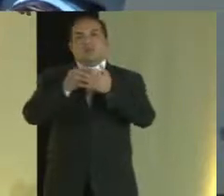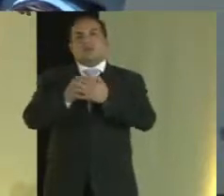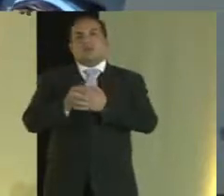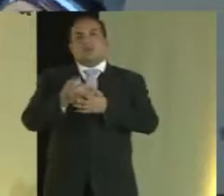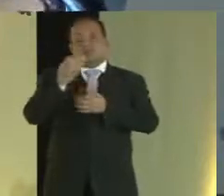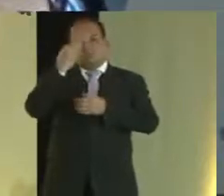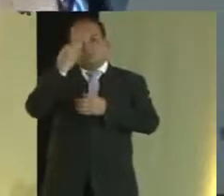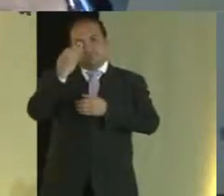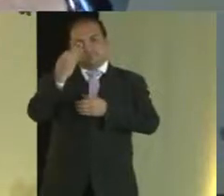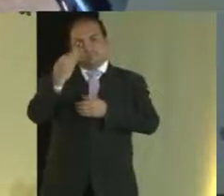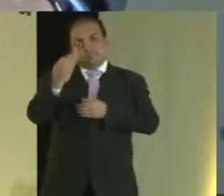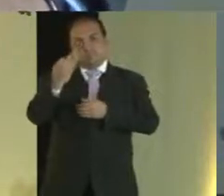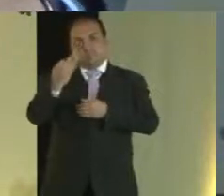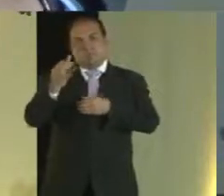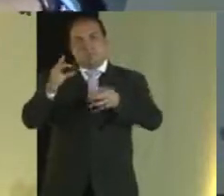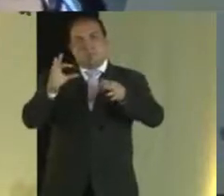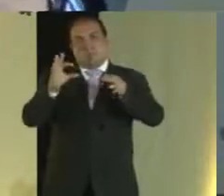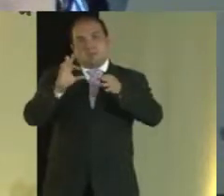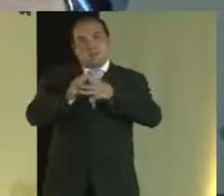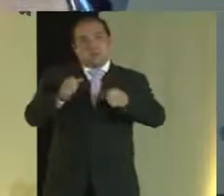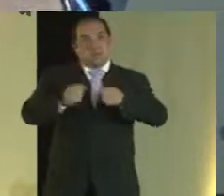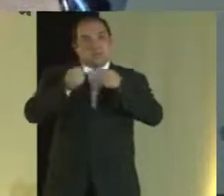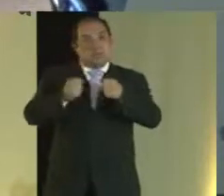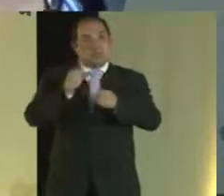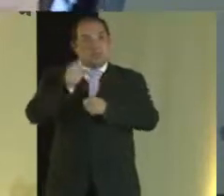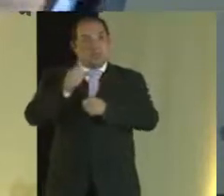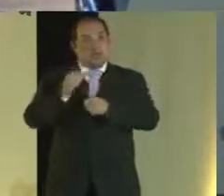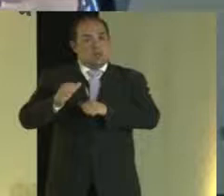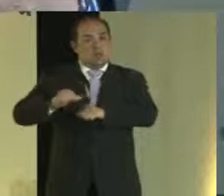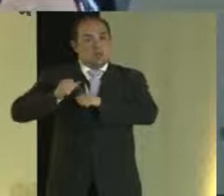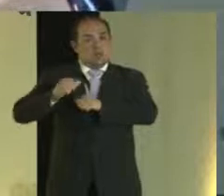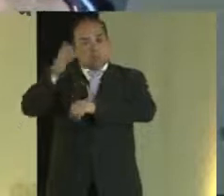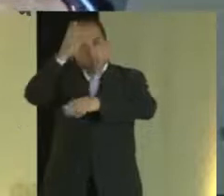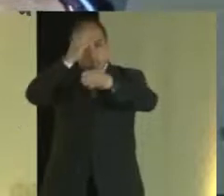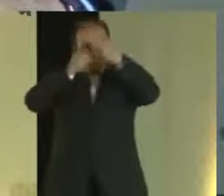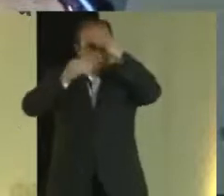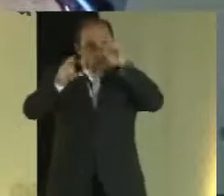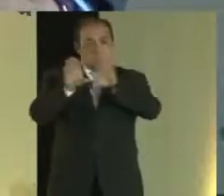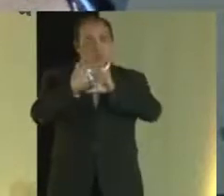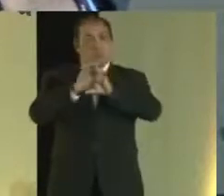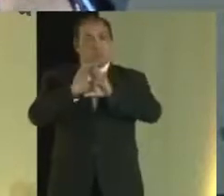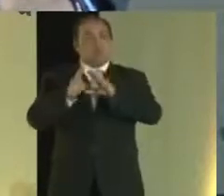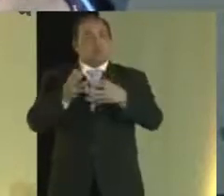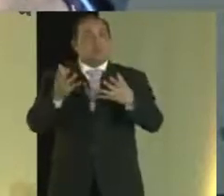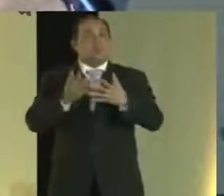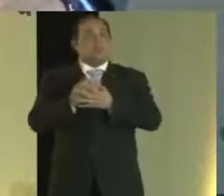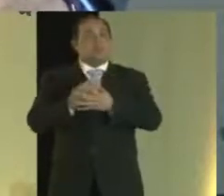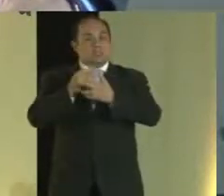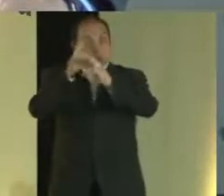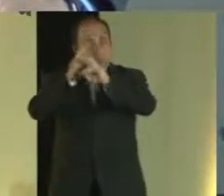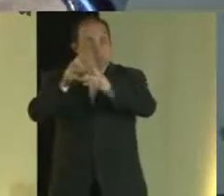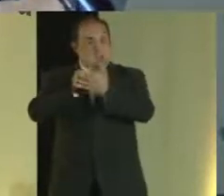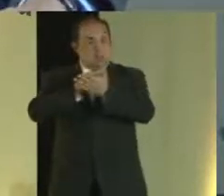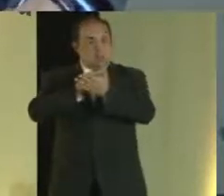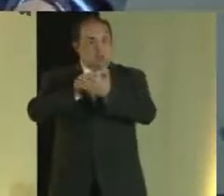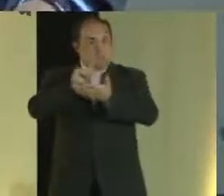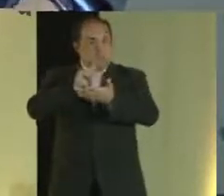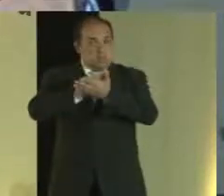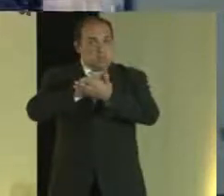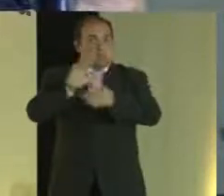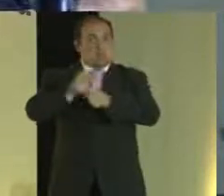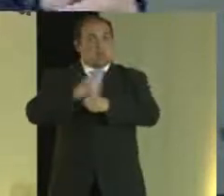consolidarse. La misma autoridad está aprendiendo cómo aplicar la ley porque nunca ha habido una ley como